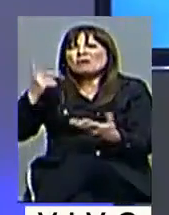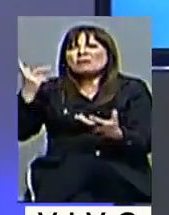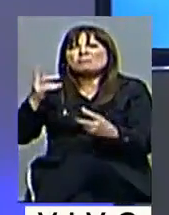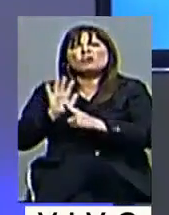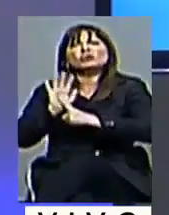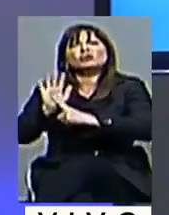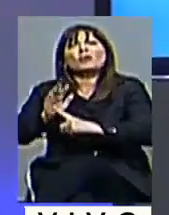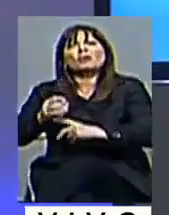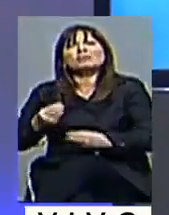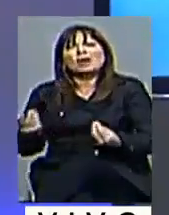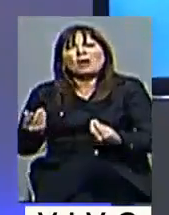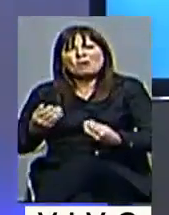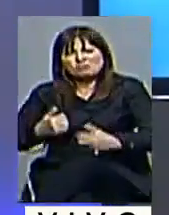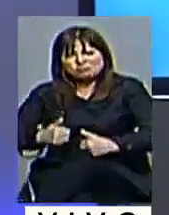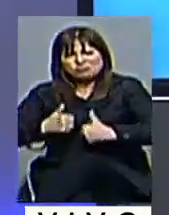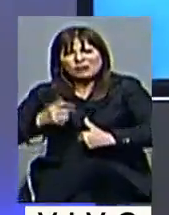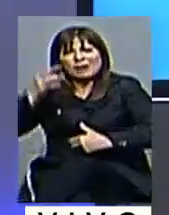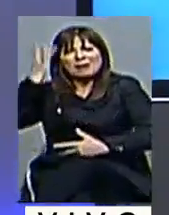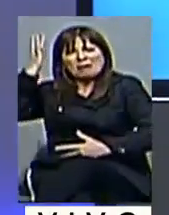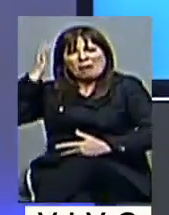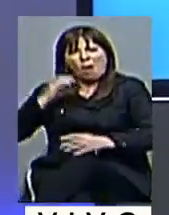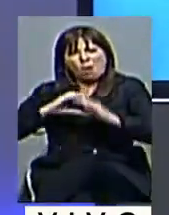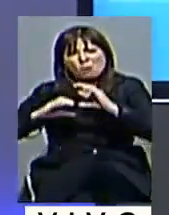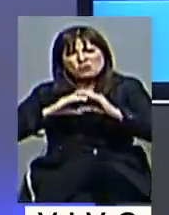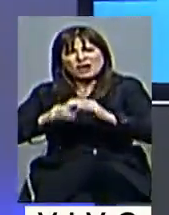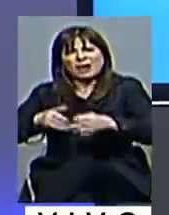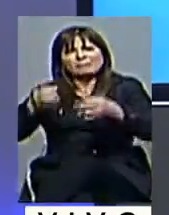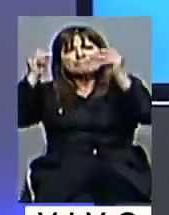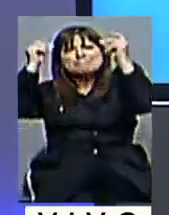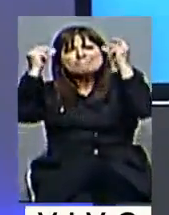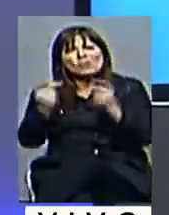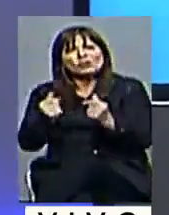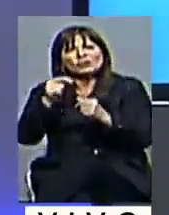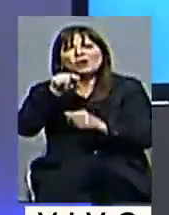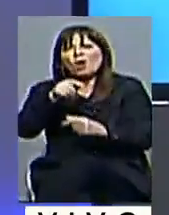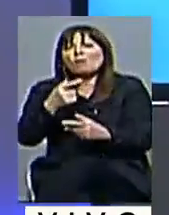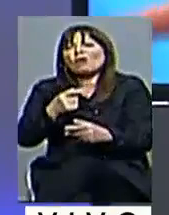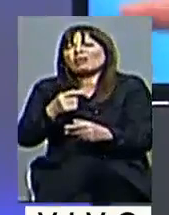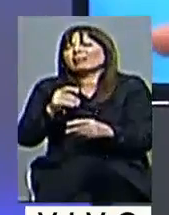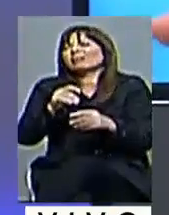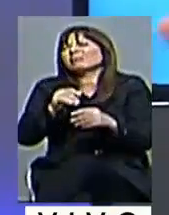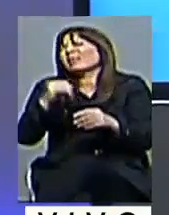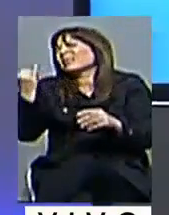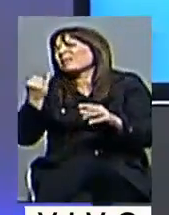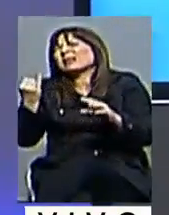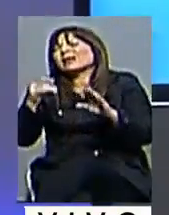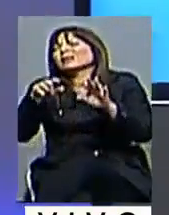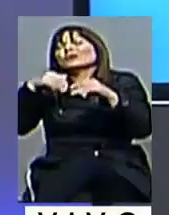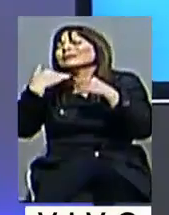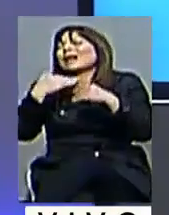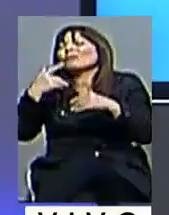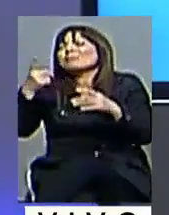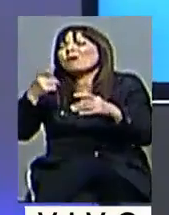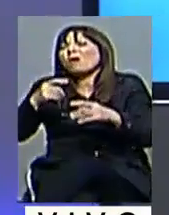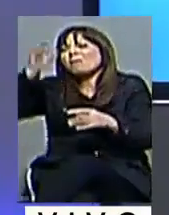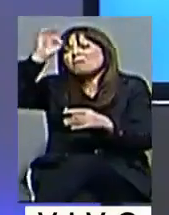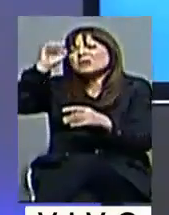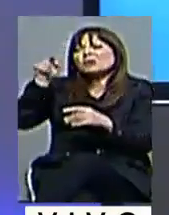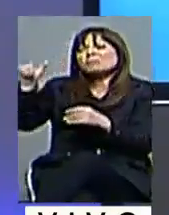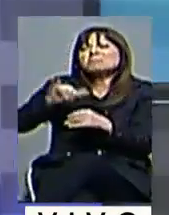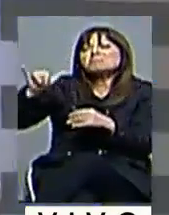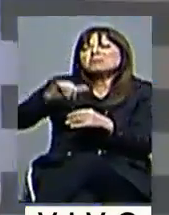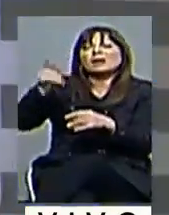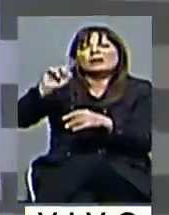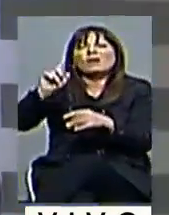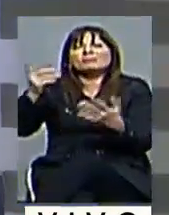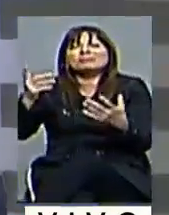debatir, en su capacidad de comunicar, fue... ¿Tú sabes que, vaya que uno piense como él o no, pero digo... La otra gente en Tele13 Radio hizo un